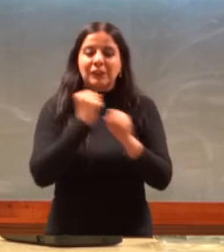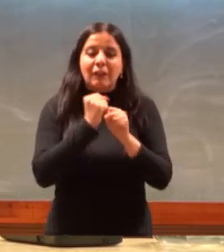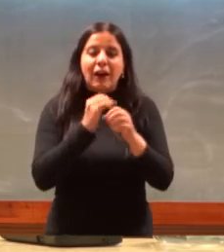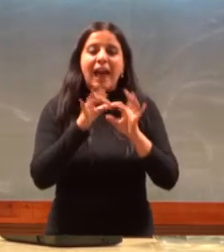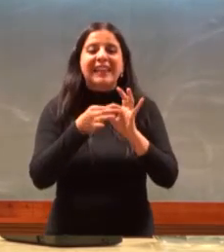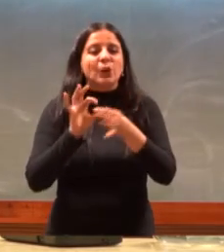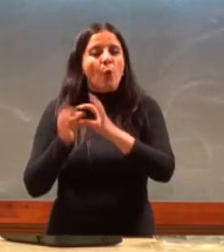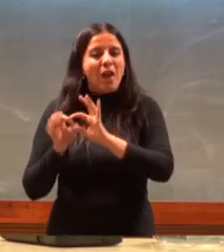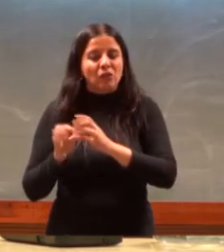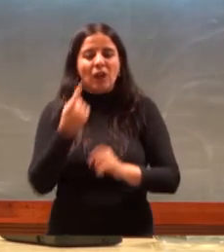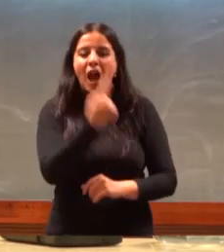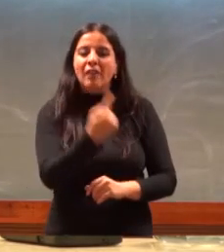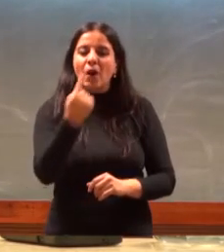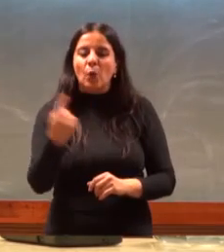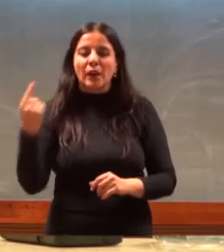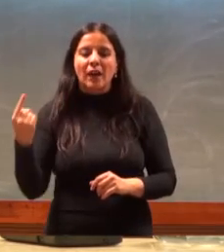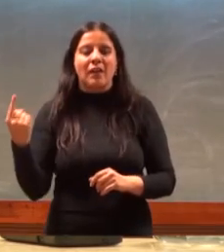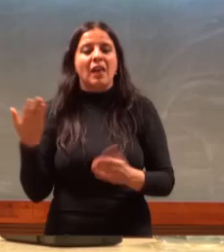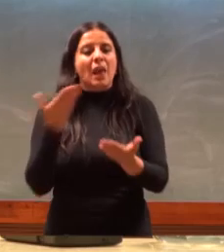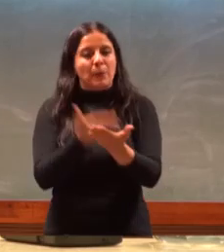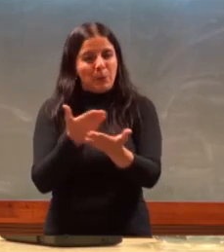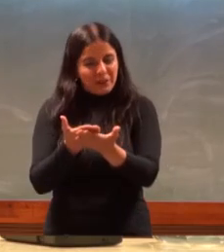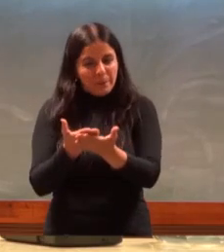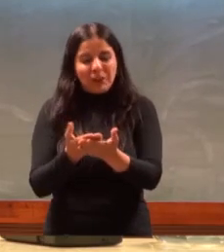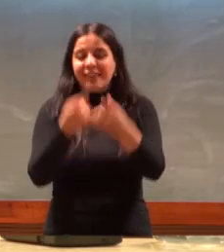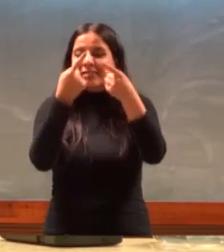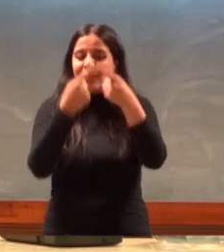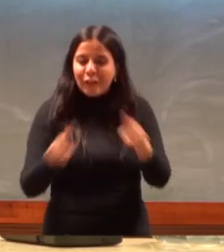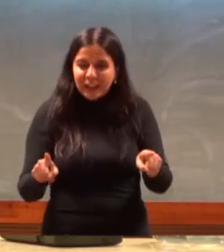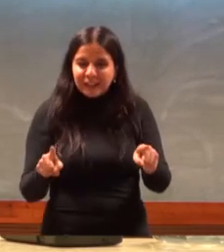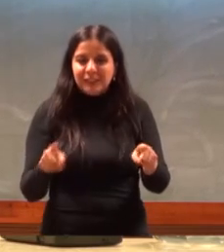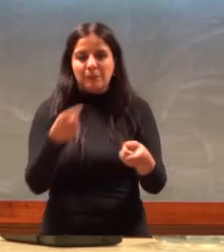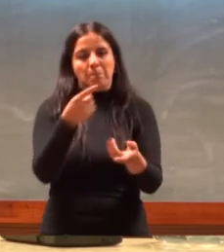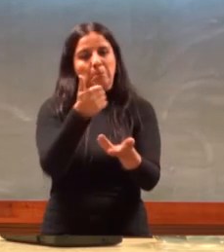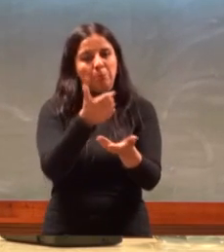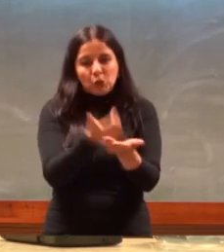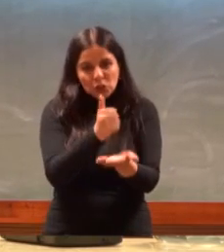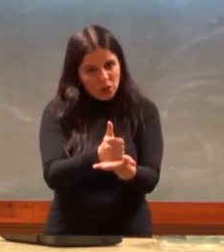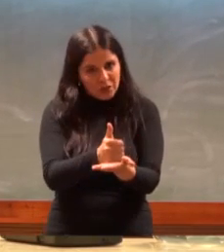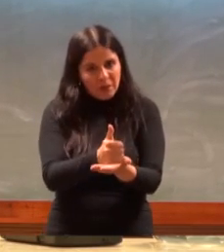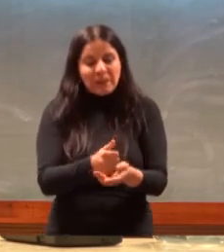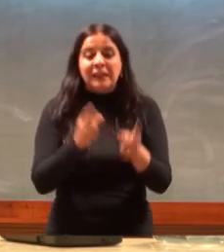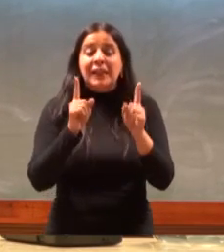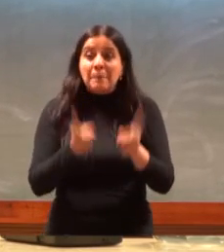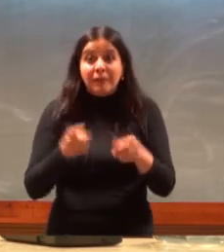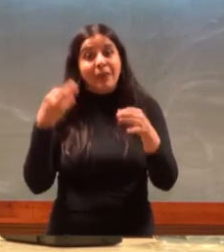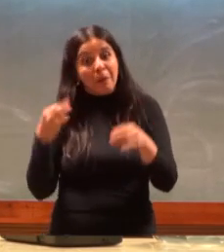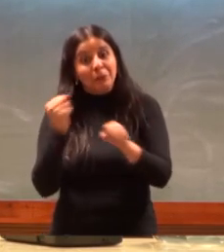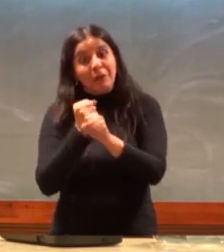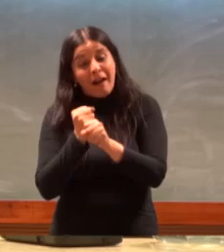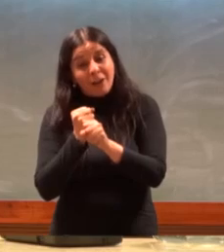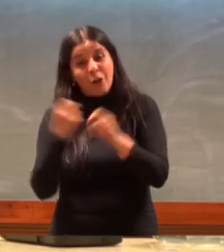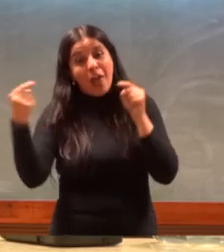una de las propuestas Porque en cada una de las propuestas hay disas posiciones y también tenemos que trabajar con los sectores de oposición en las